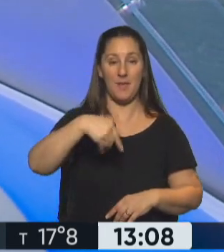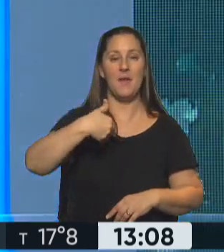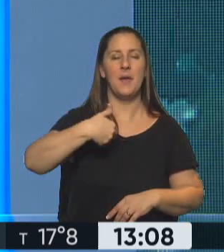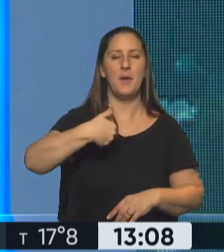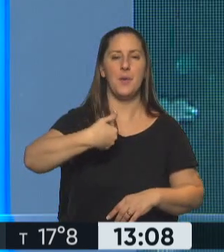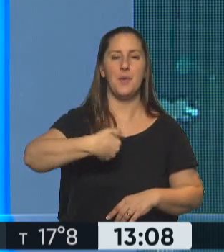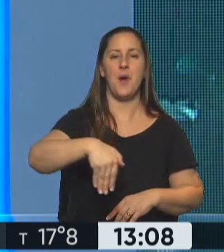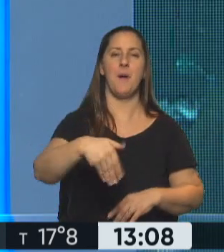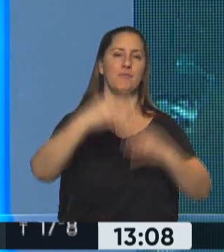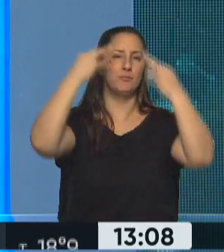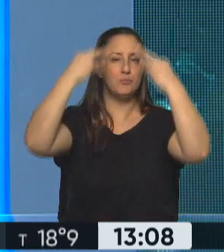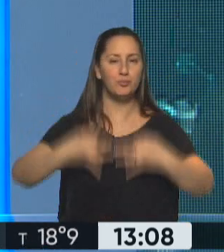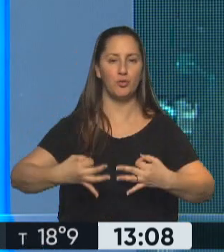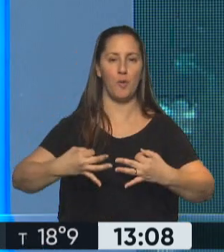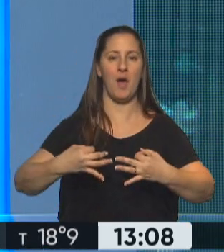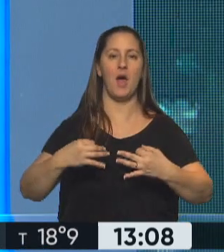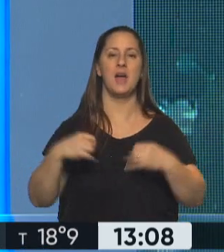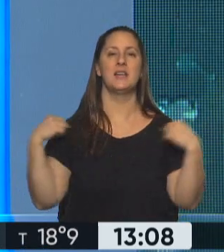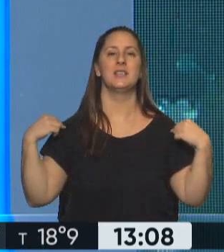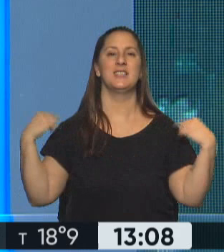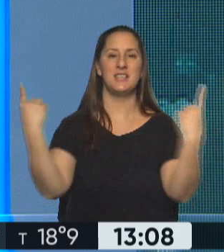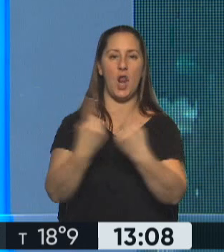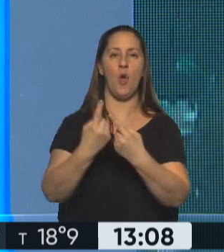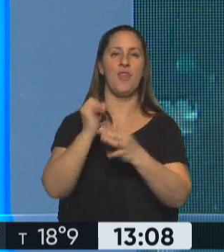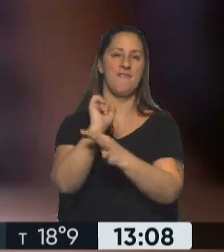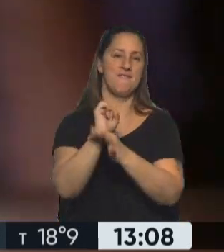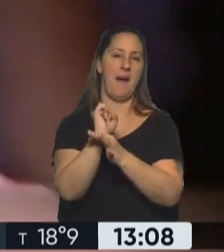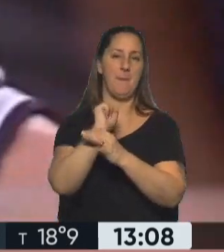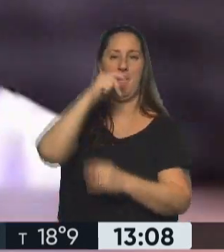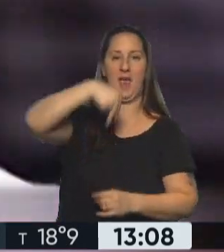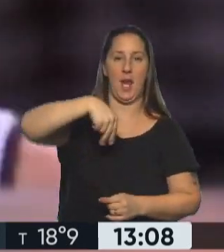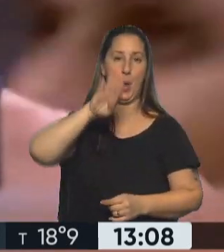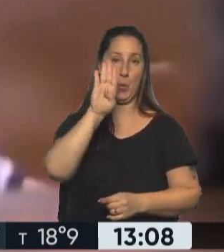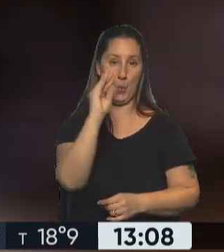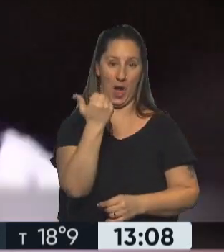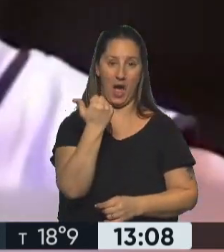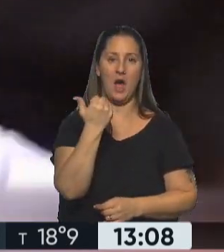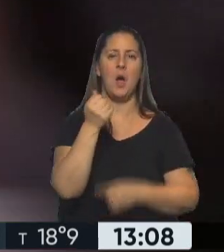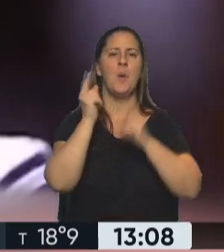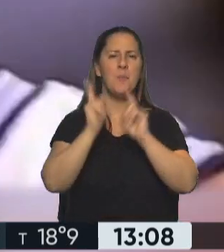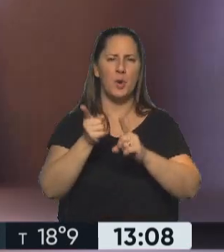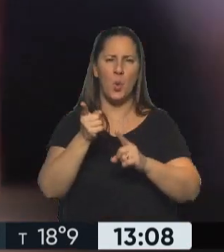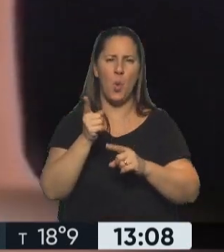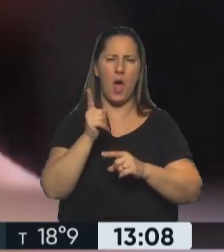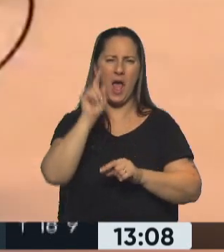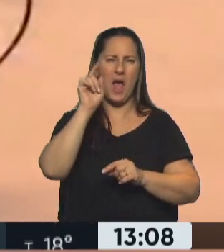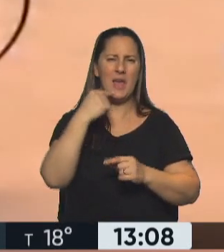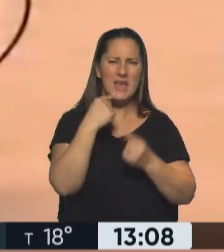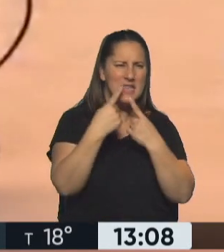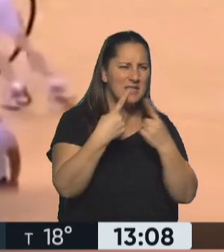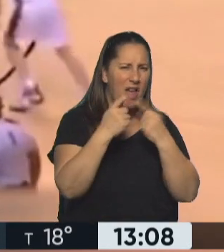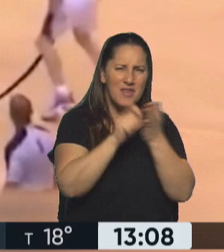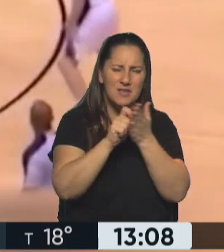ingresar formalmente al Salón de la Fama de la NBA. El tema es que siguen haciendo cuentas las estadísticas de la